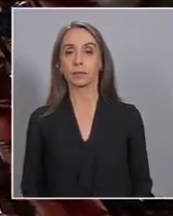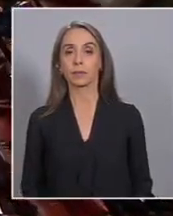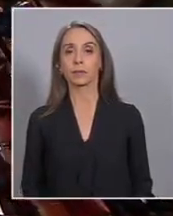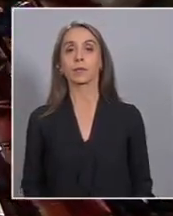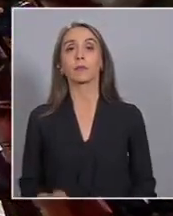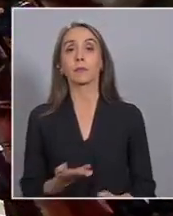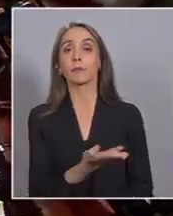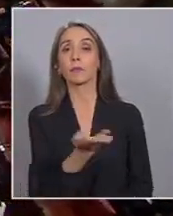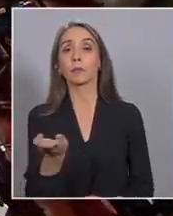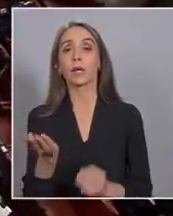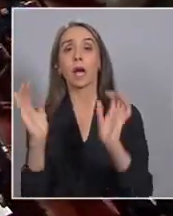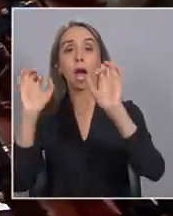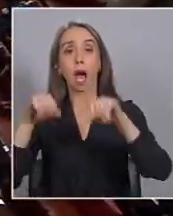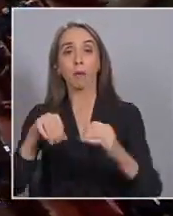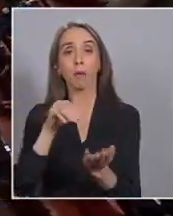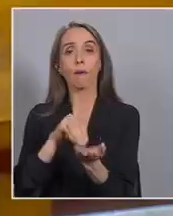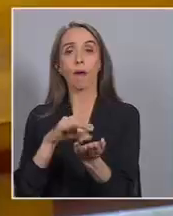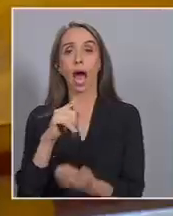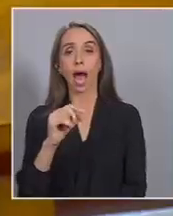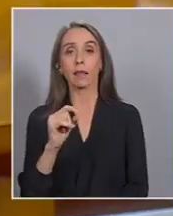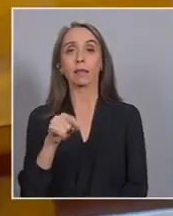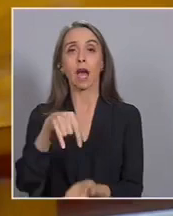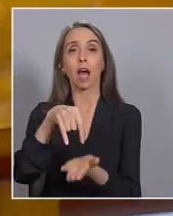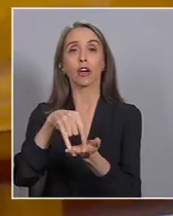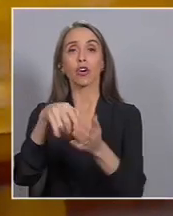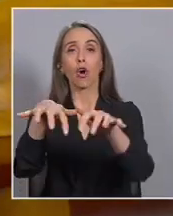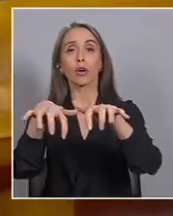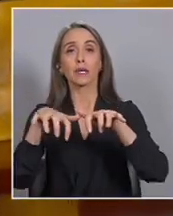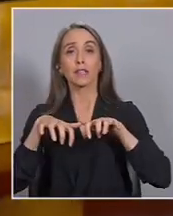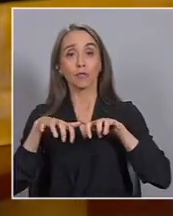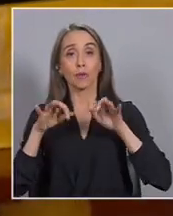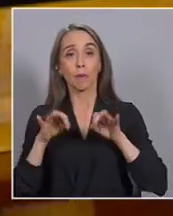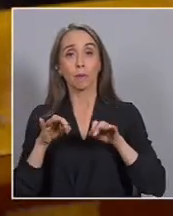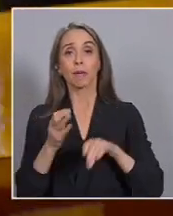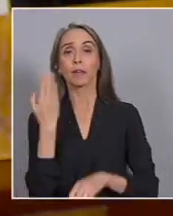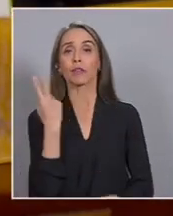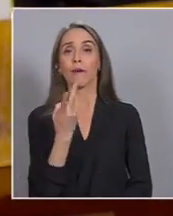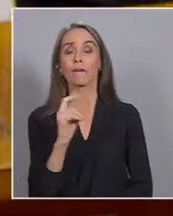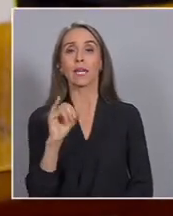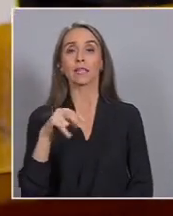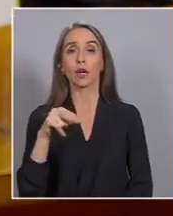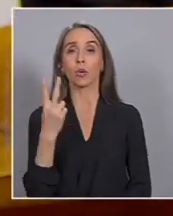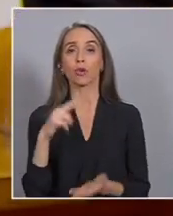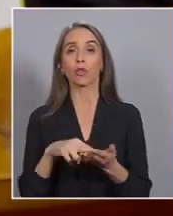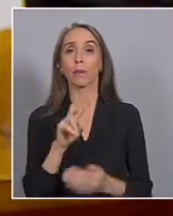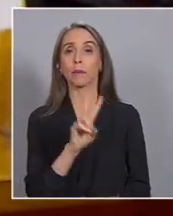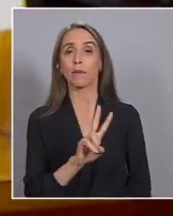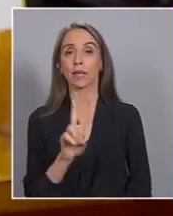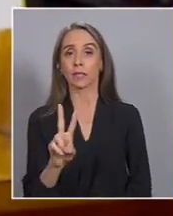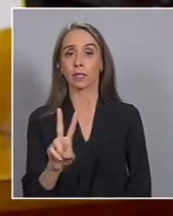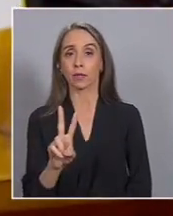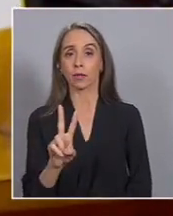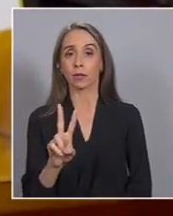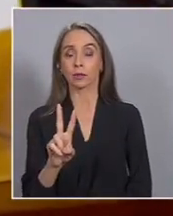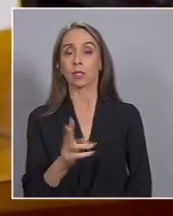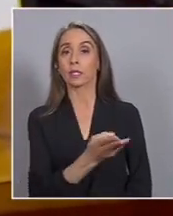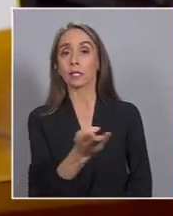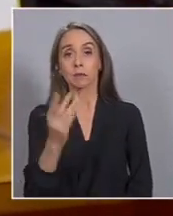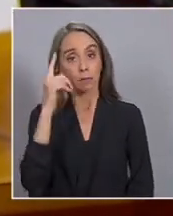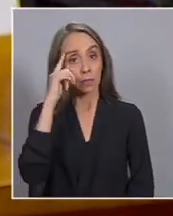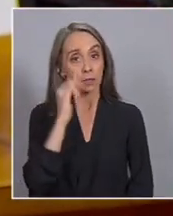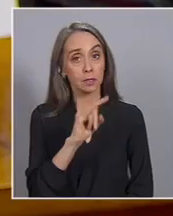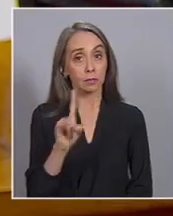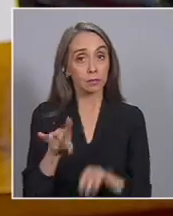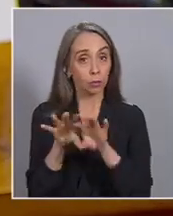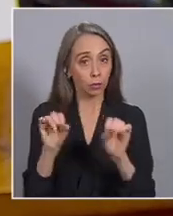Someto a aprobación el acta de la sesión del Congreso Pleno celebrada el 20 de julio de 2022. Si le parece a